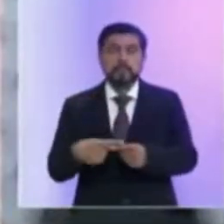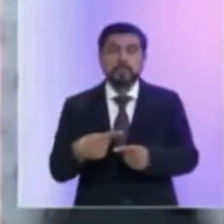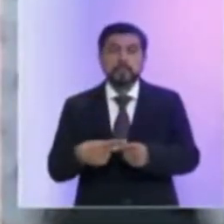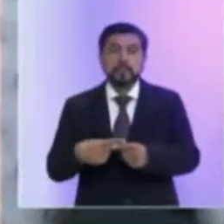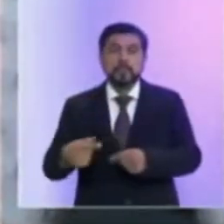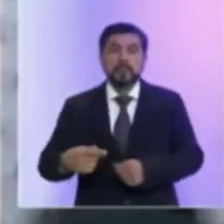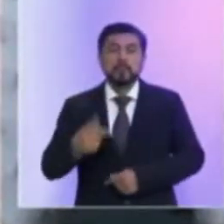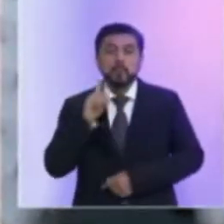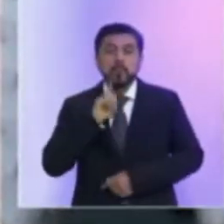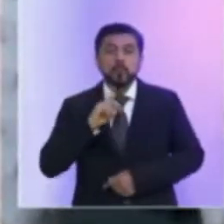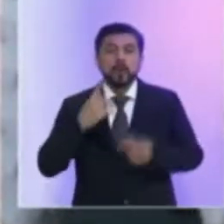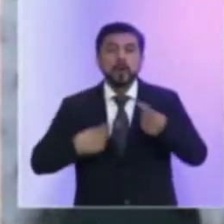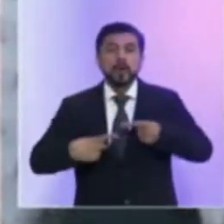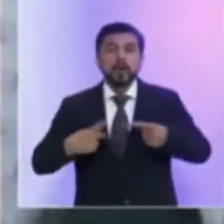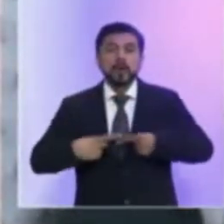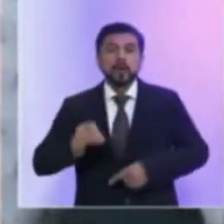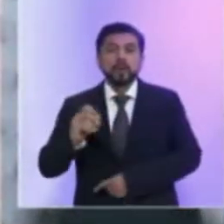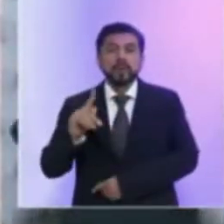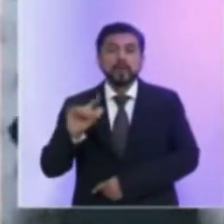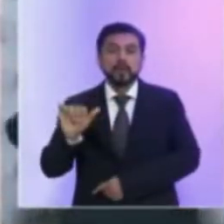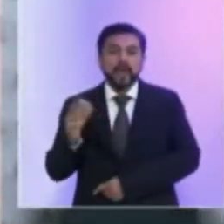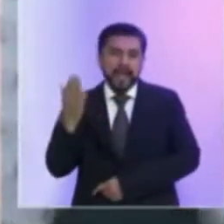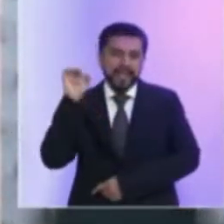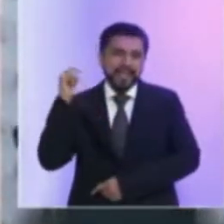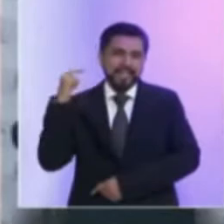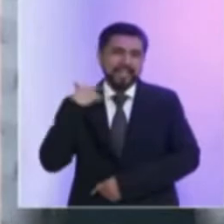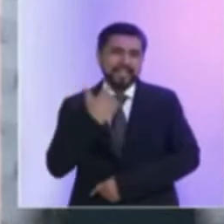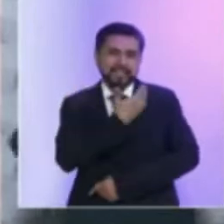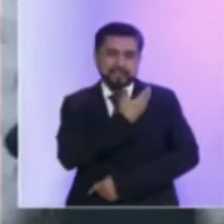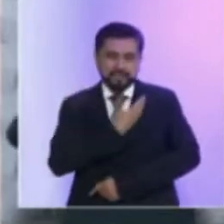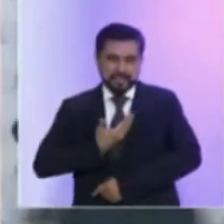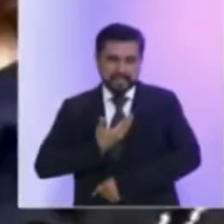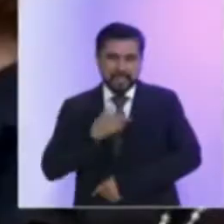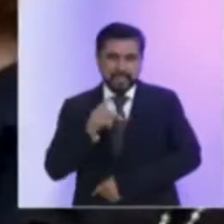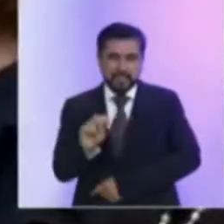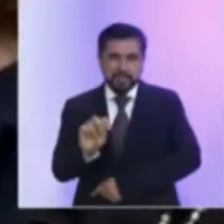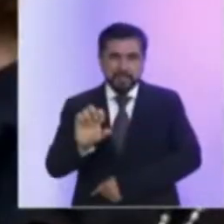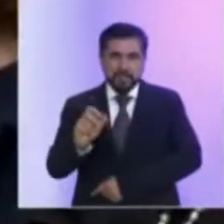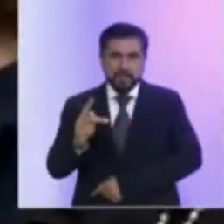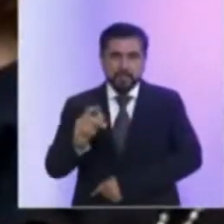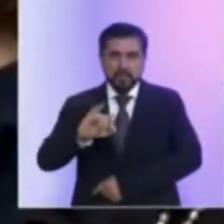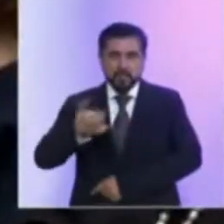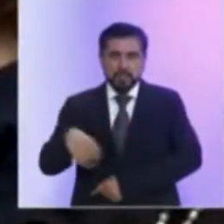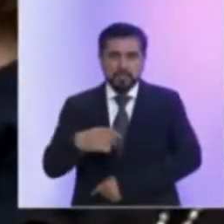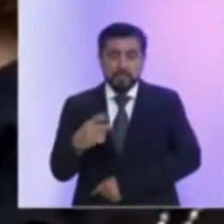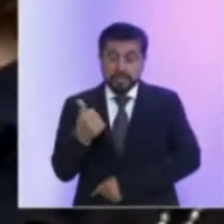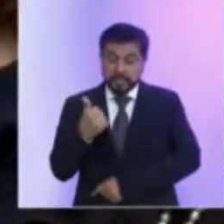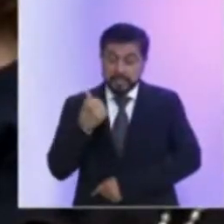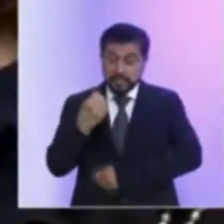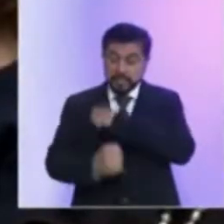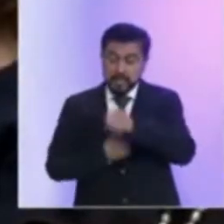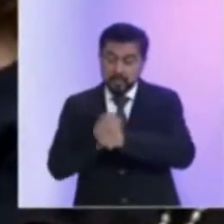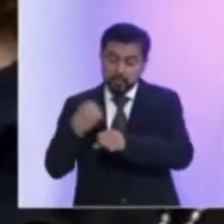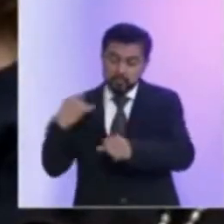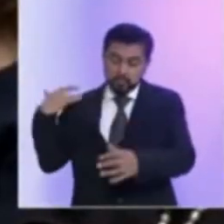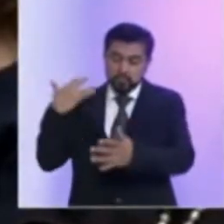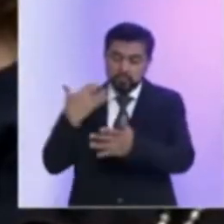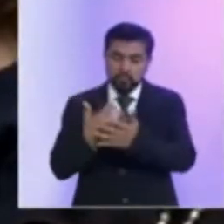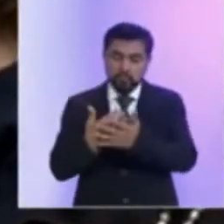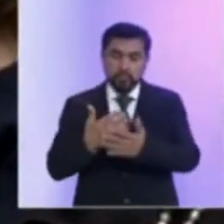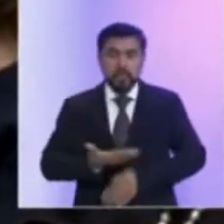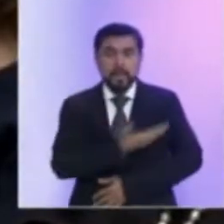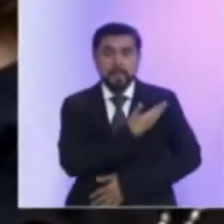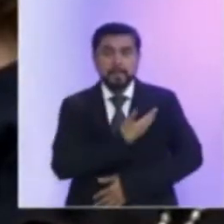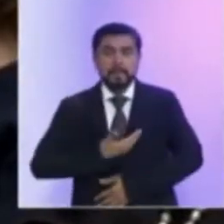Janine Otálora Malassi ocupaba la presidencia de este máximo órgano jurisdiccional. Hoy, después de 6 años, la magistrada presidenta